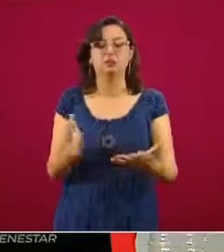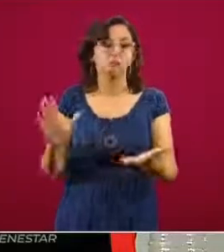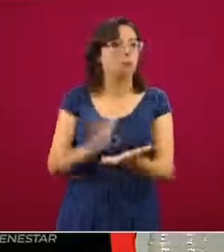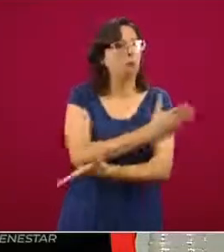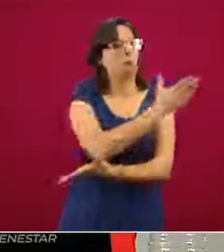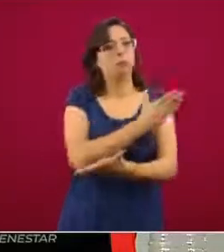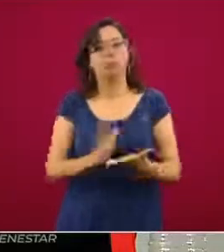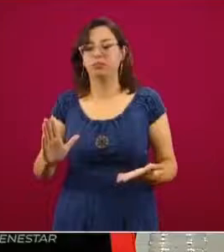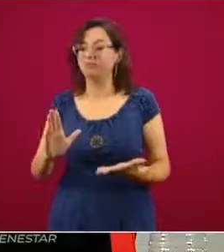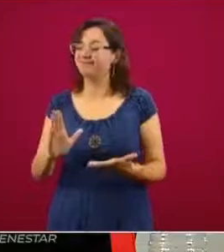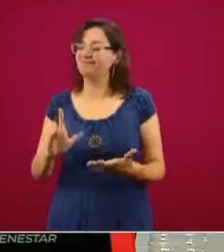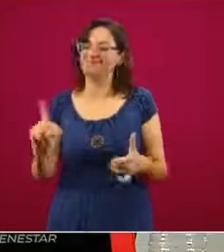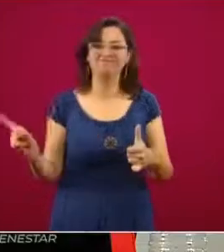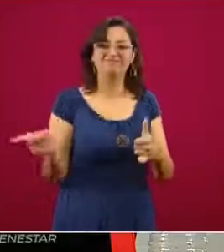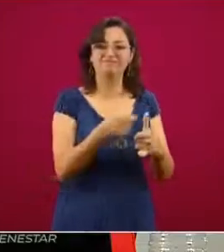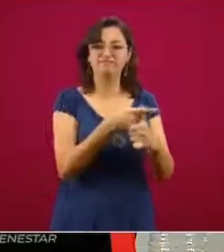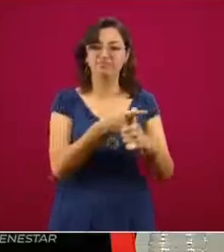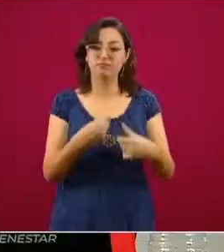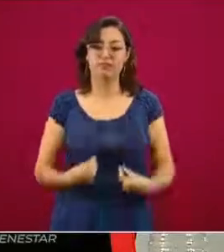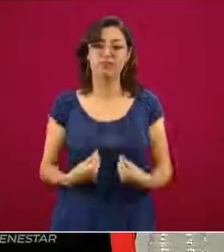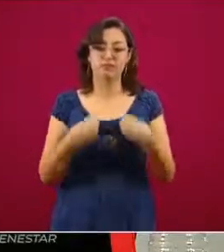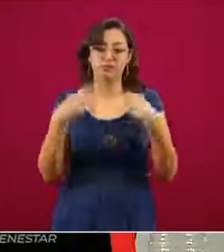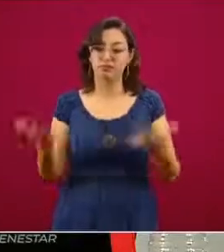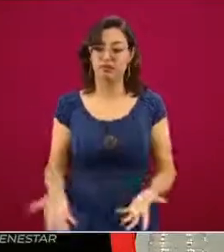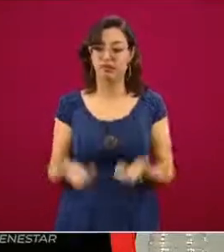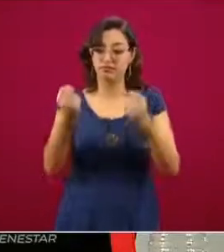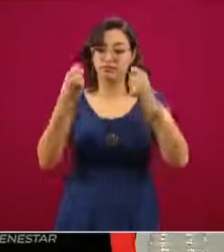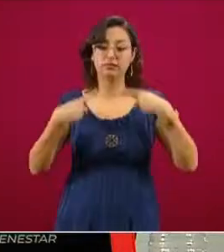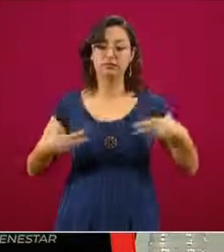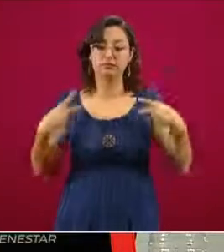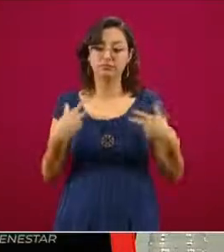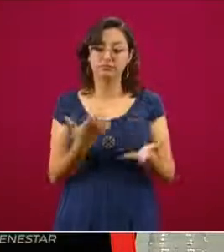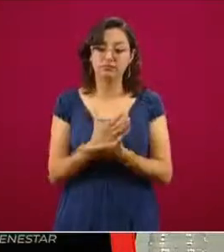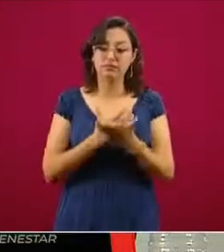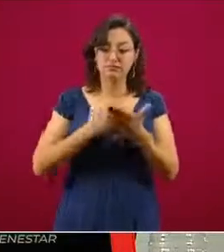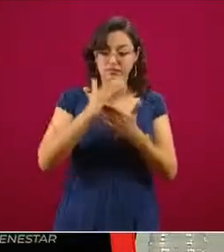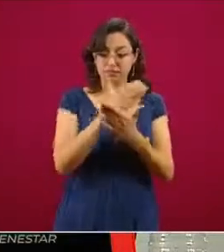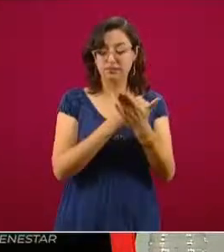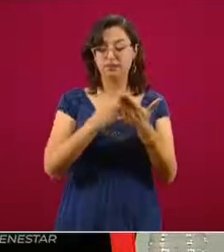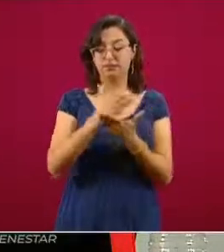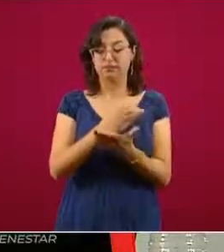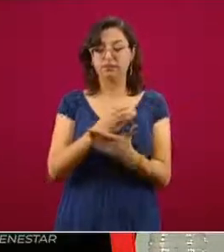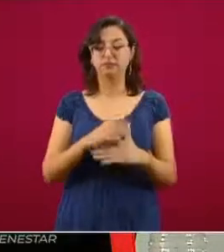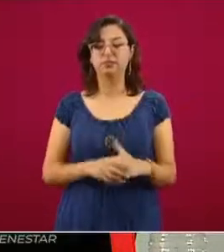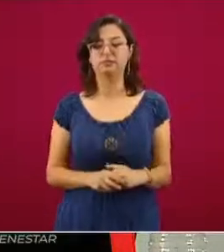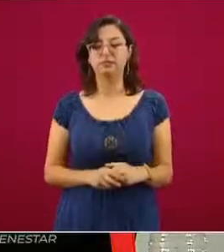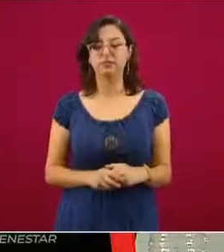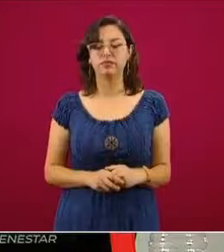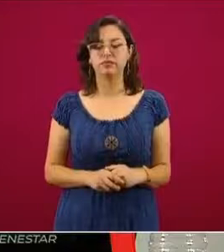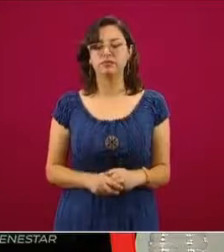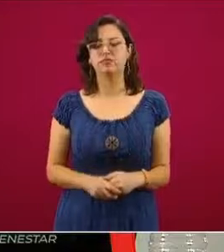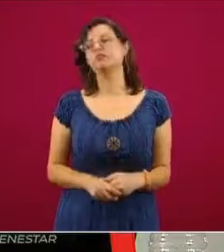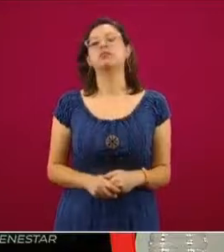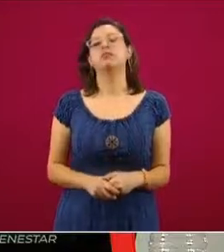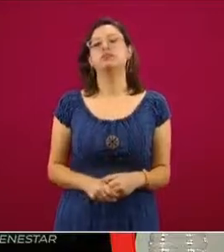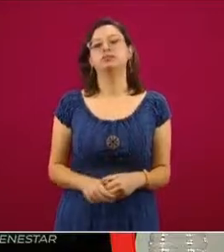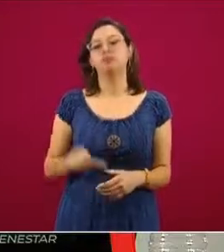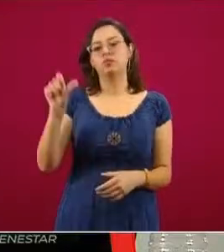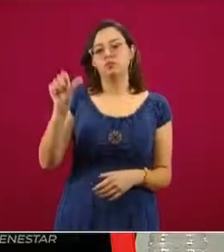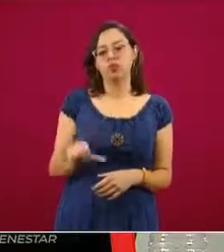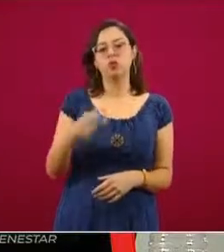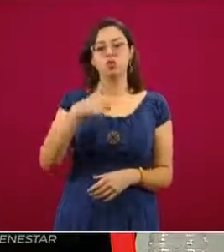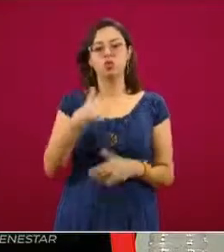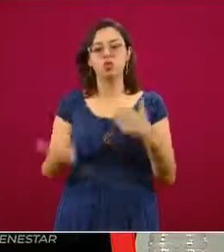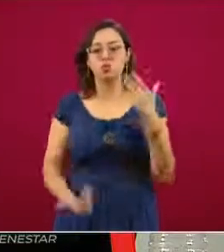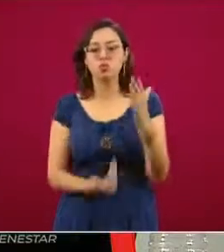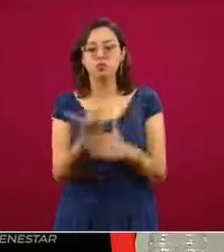salvar vidas, para curar a las personas, para salvar a más personas. Y yo en la mañana lo comentaba y